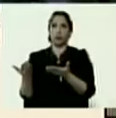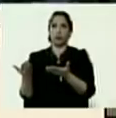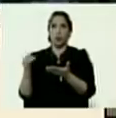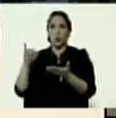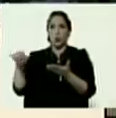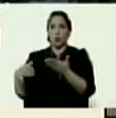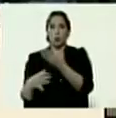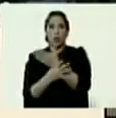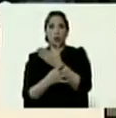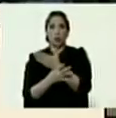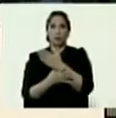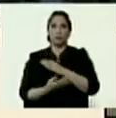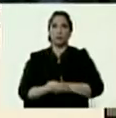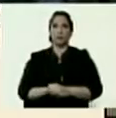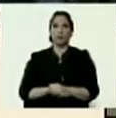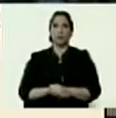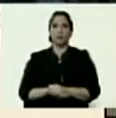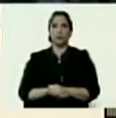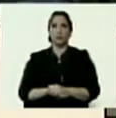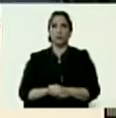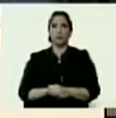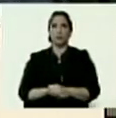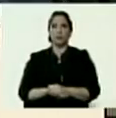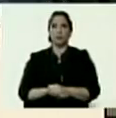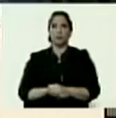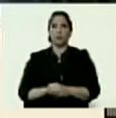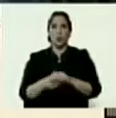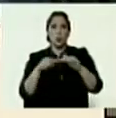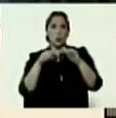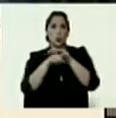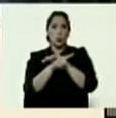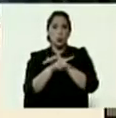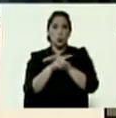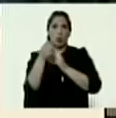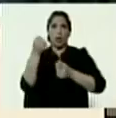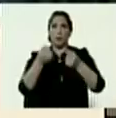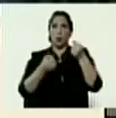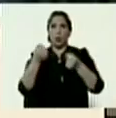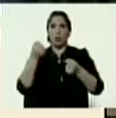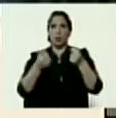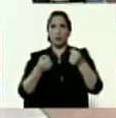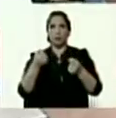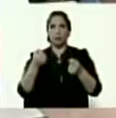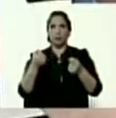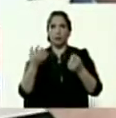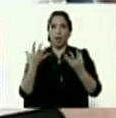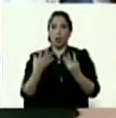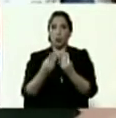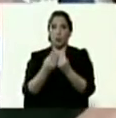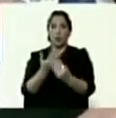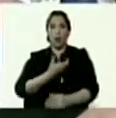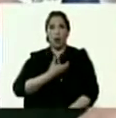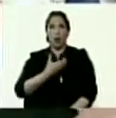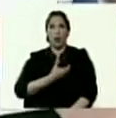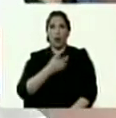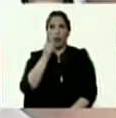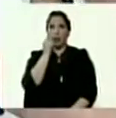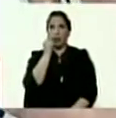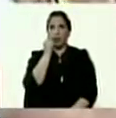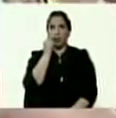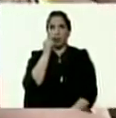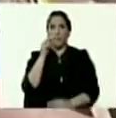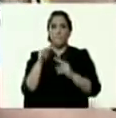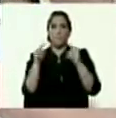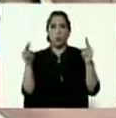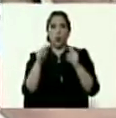Guaidó, y lo montan en una camioneta acompañado por el alcalde del puerto